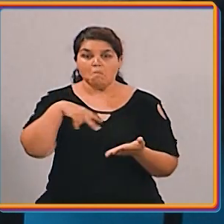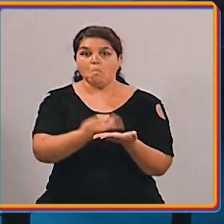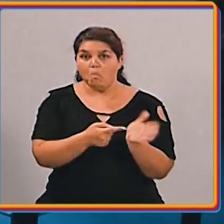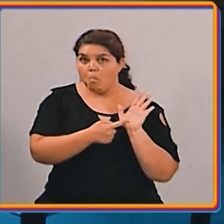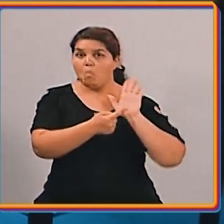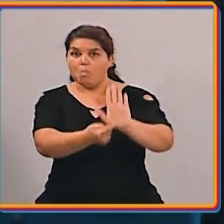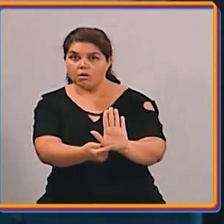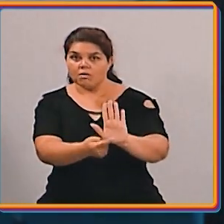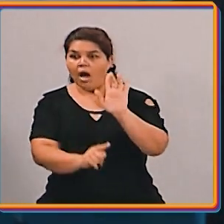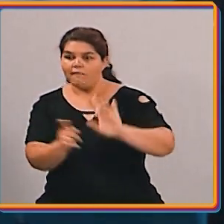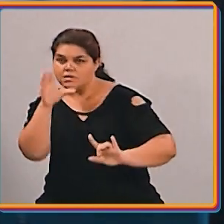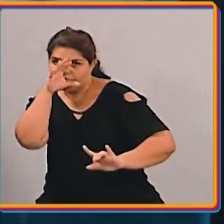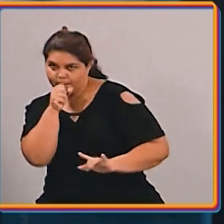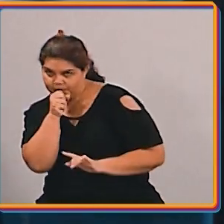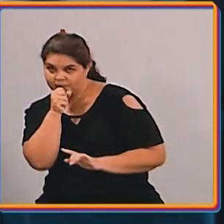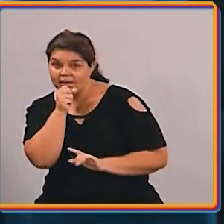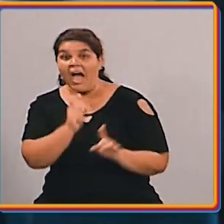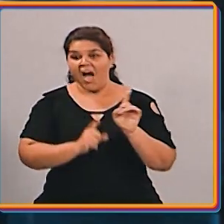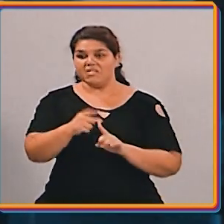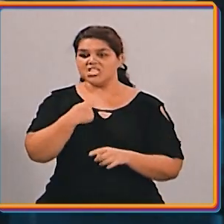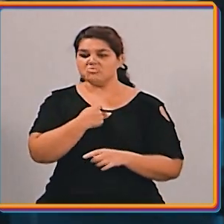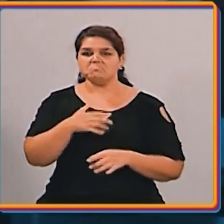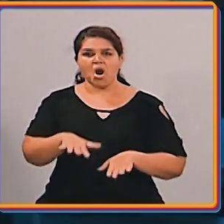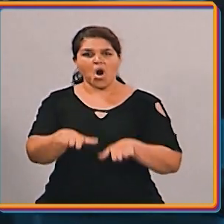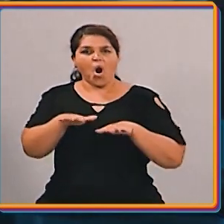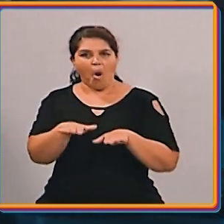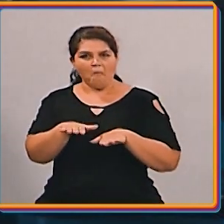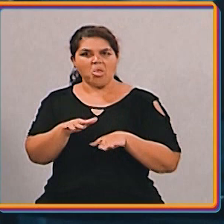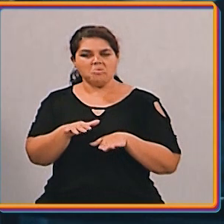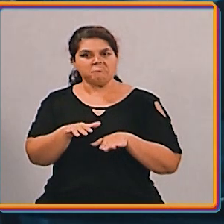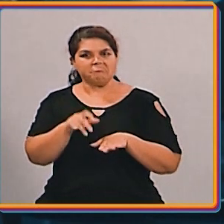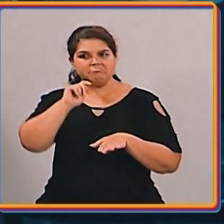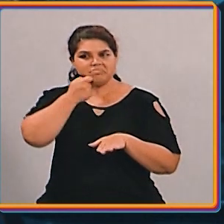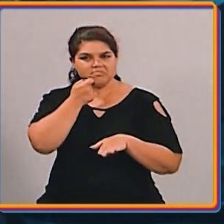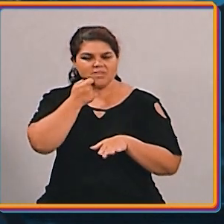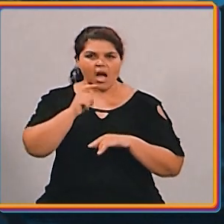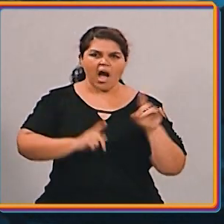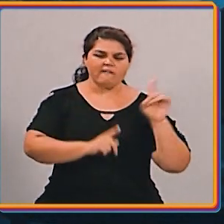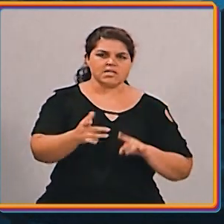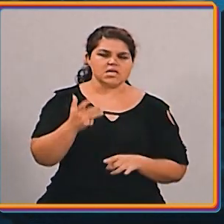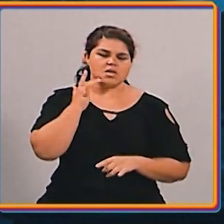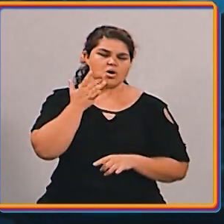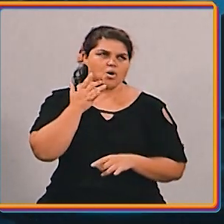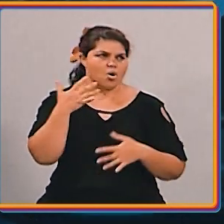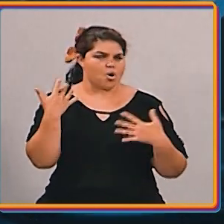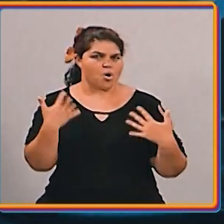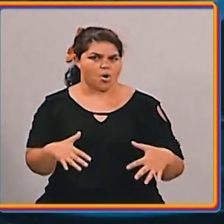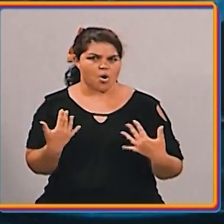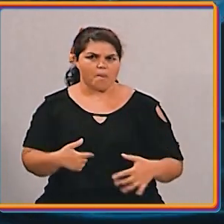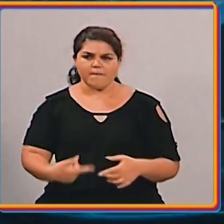ocultamos. Muchas veces estamos conformes con estos roles, pero otras muchas veces nos son